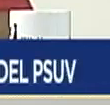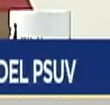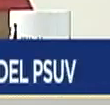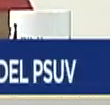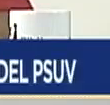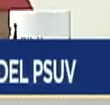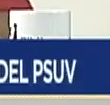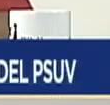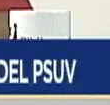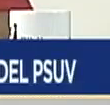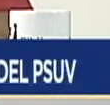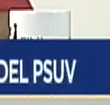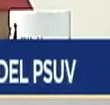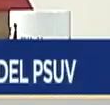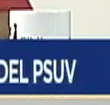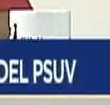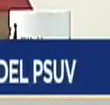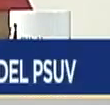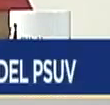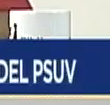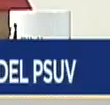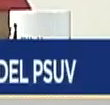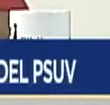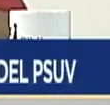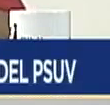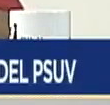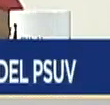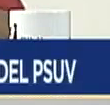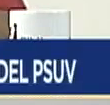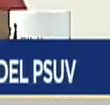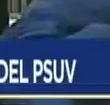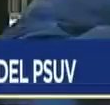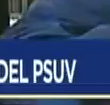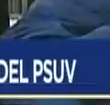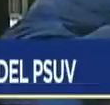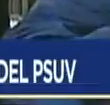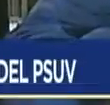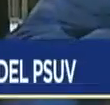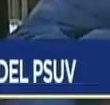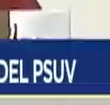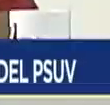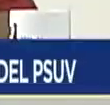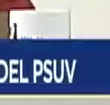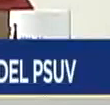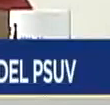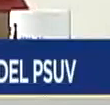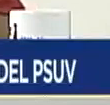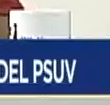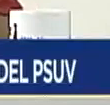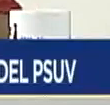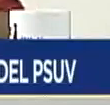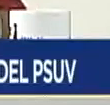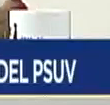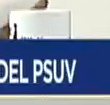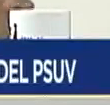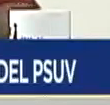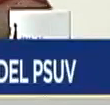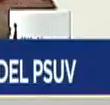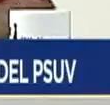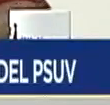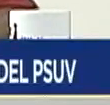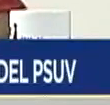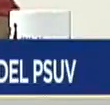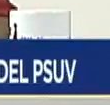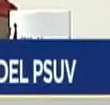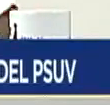Es el pueblo quien tiene la respuesta a la solución de los problemas. Y el gobierno, bueno, se encamina junto con ellos. También estuvimos